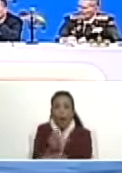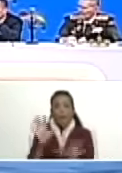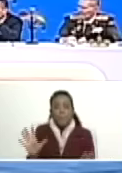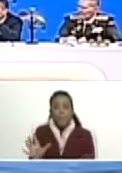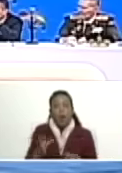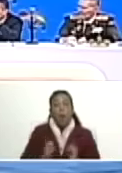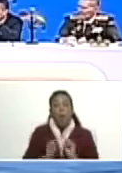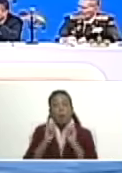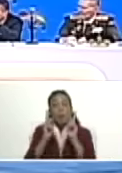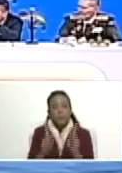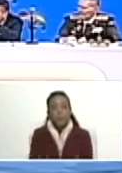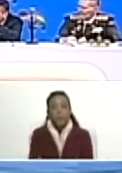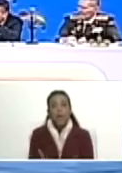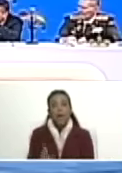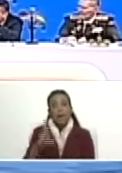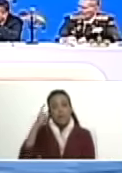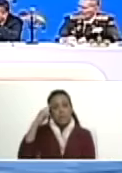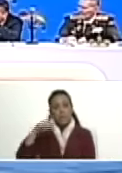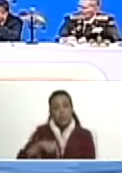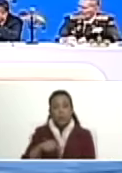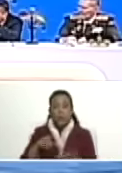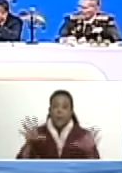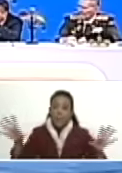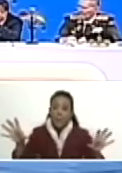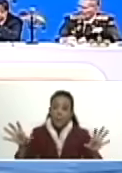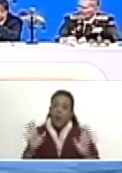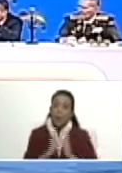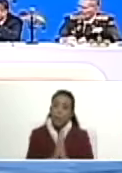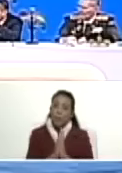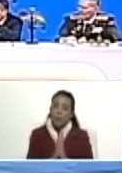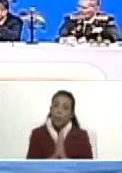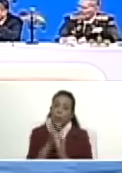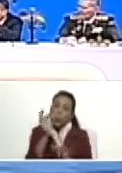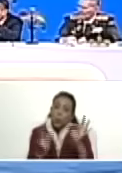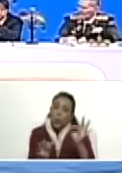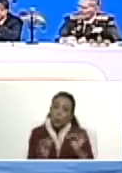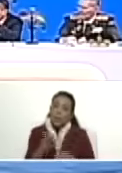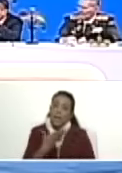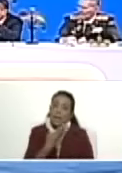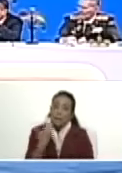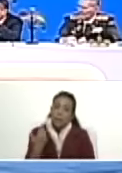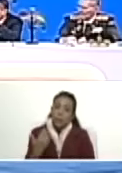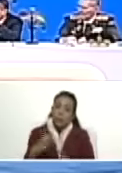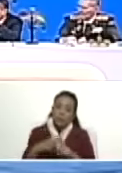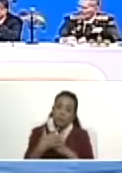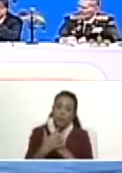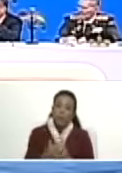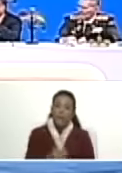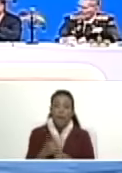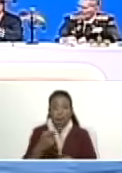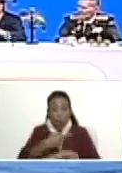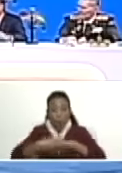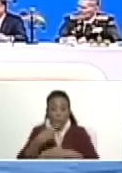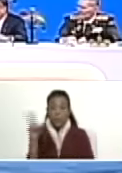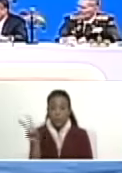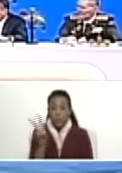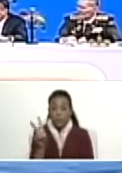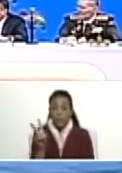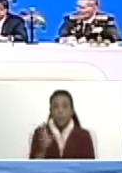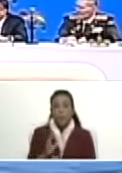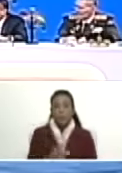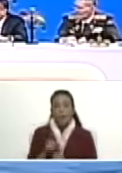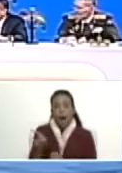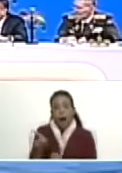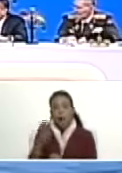la oportunidad en que ambos países lo juzguen conveniente. El gobierno de Venezuela,